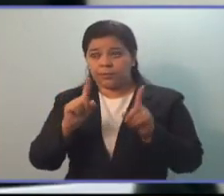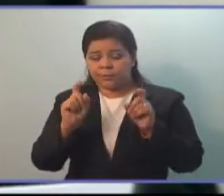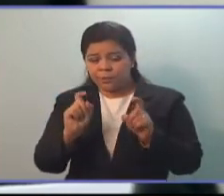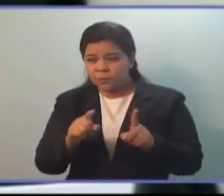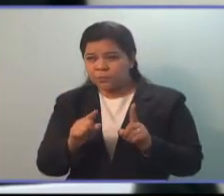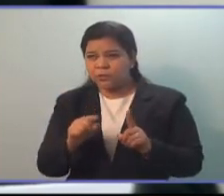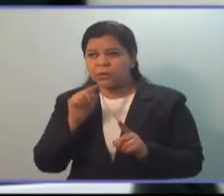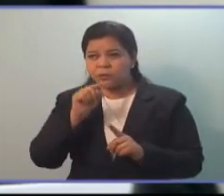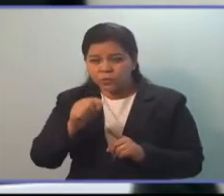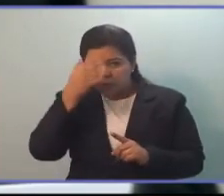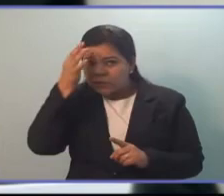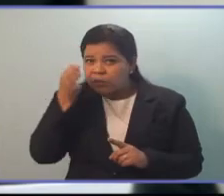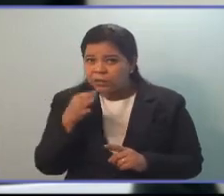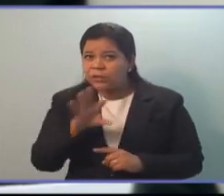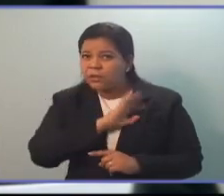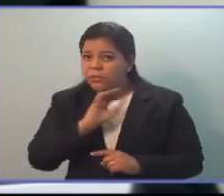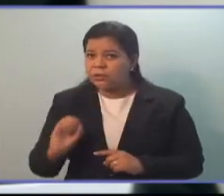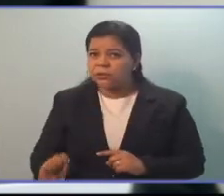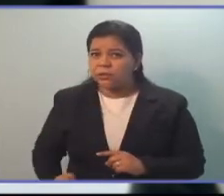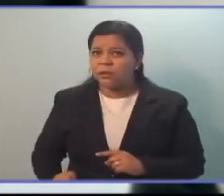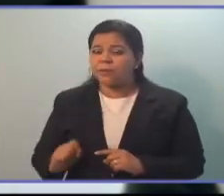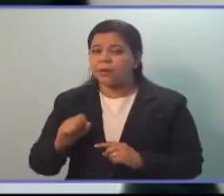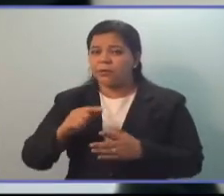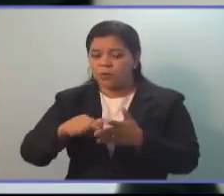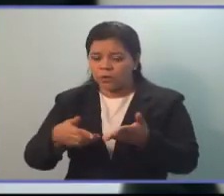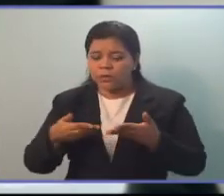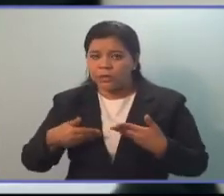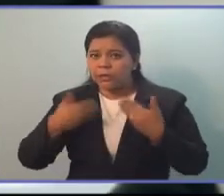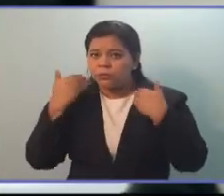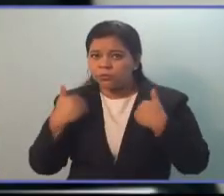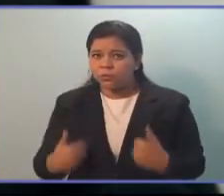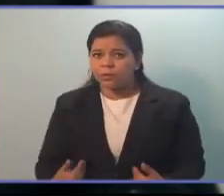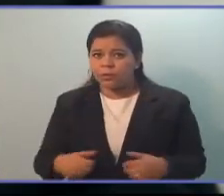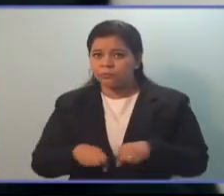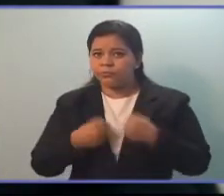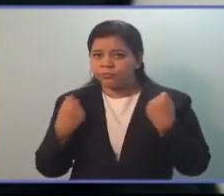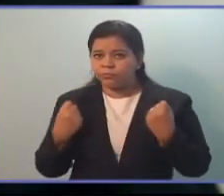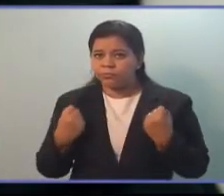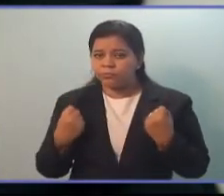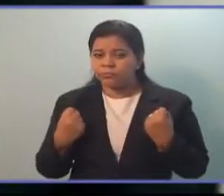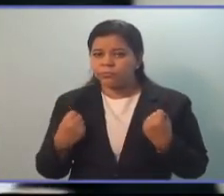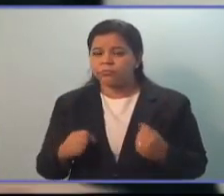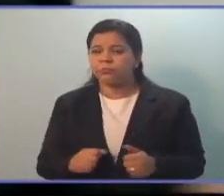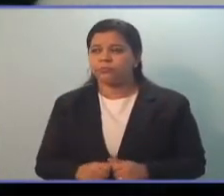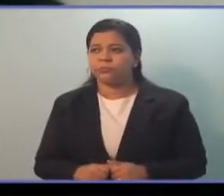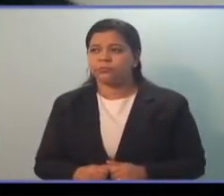¿usted cree que El Salvador está violando los derechos humanos como Estado?